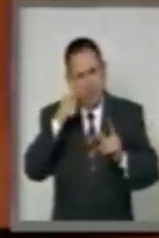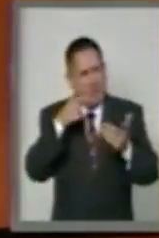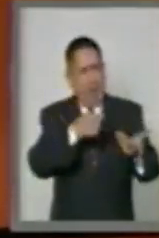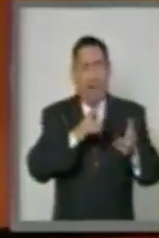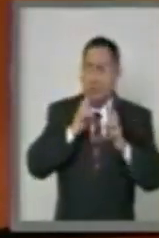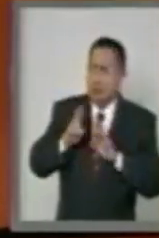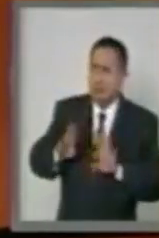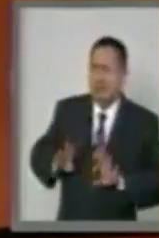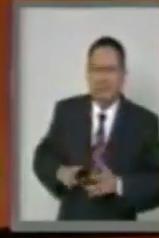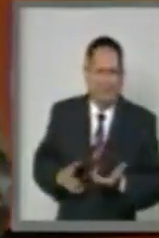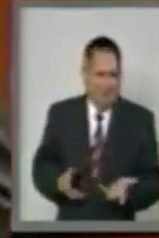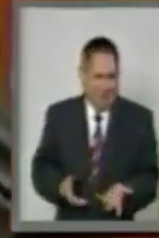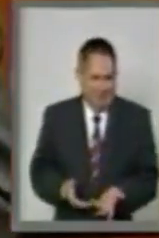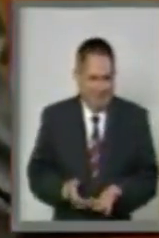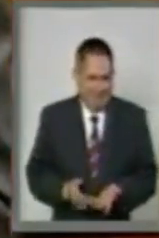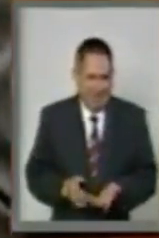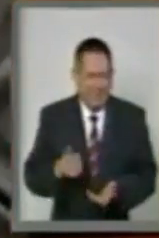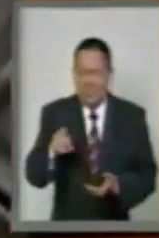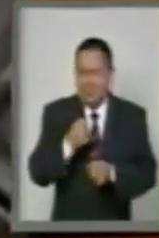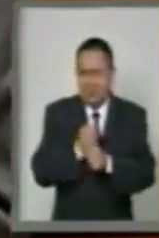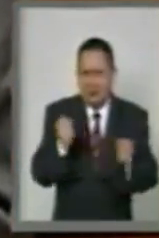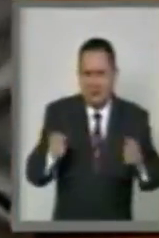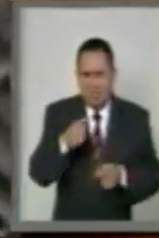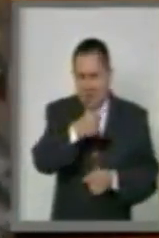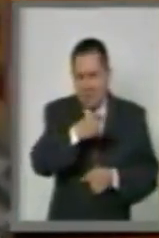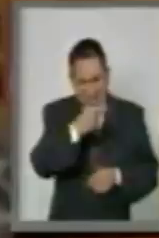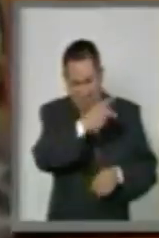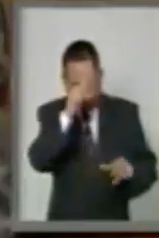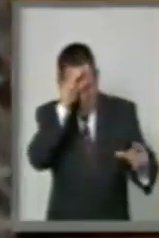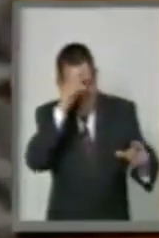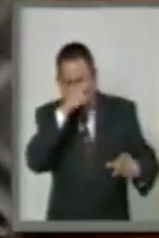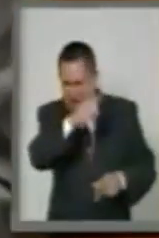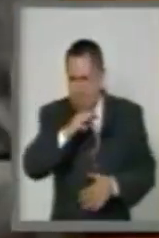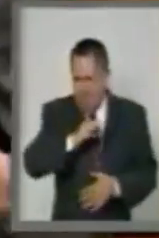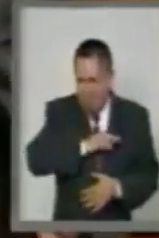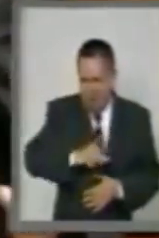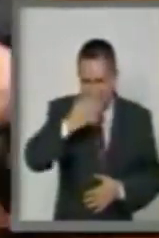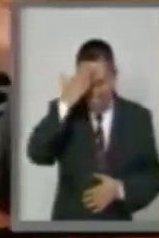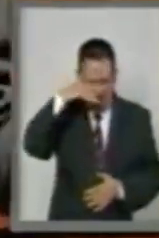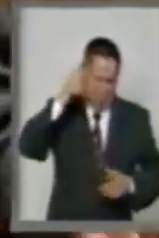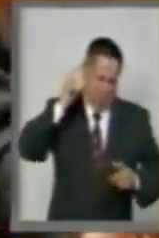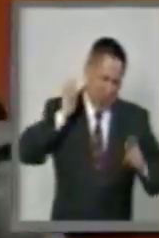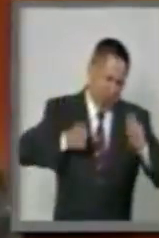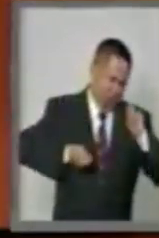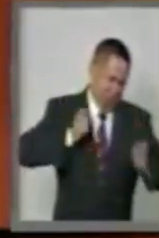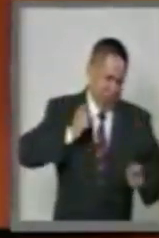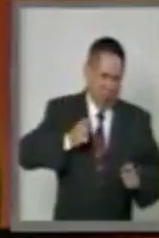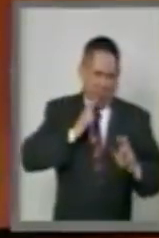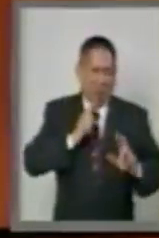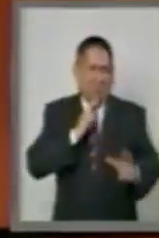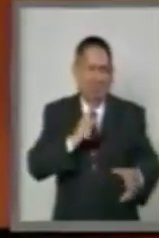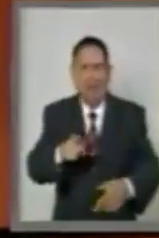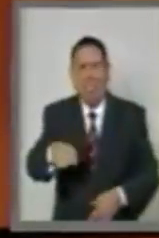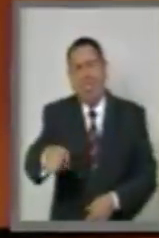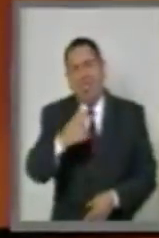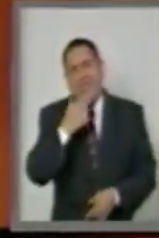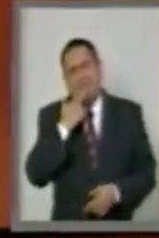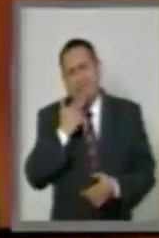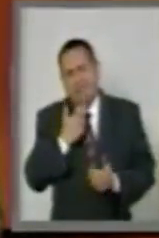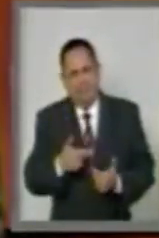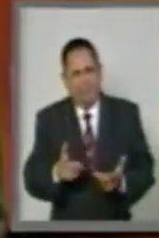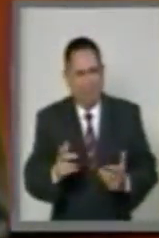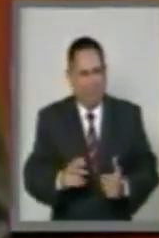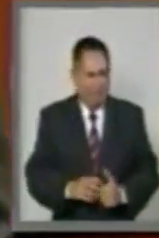modo. Están aburriendo, es más inteligente que eso, él puede dar más que contestar lo que le han endilgado